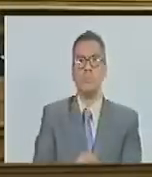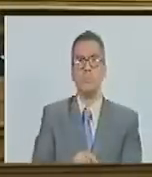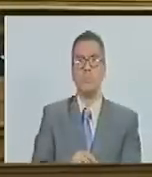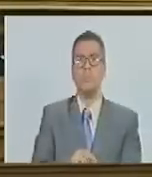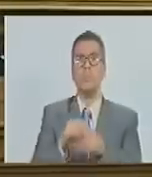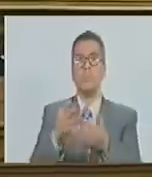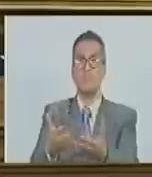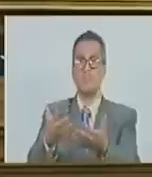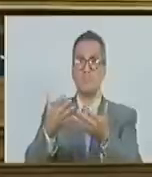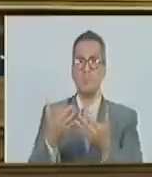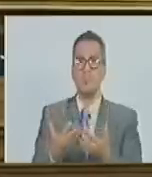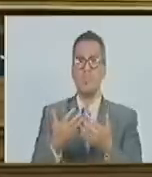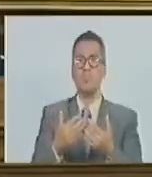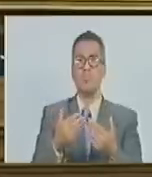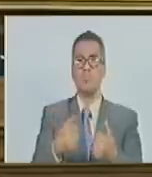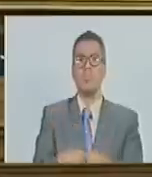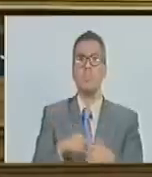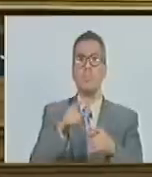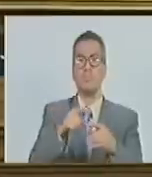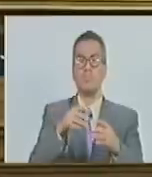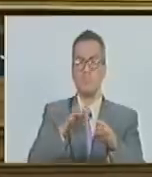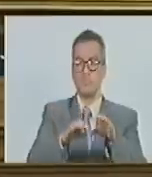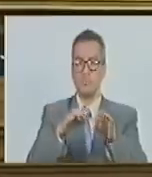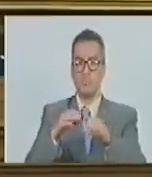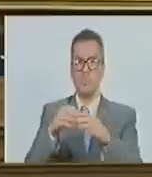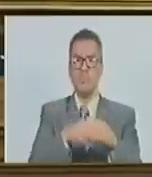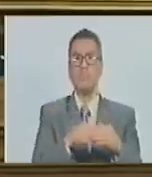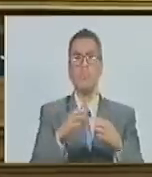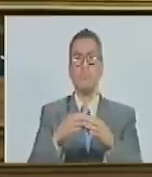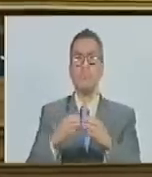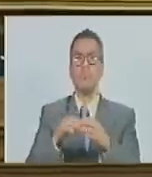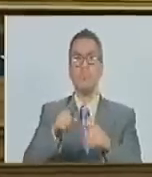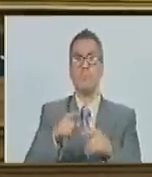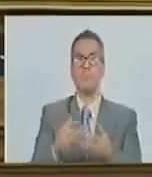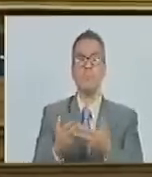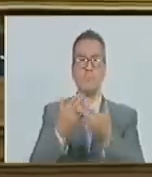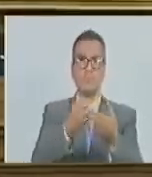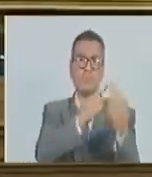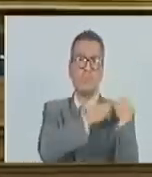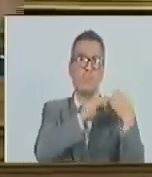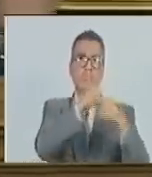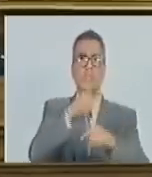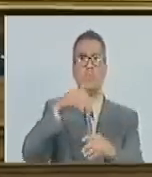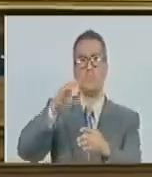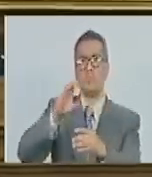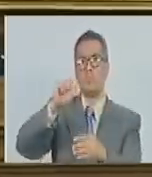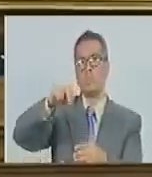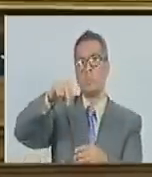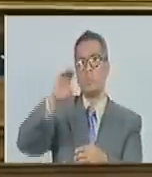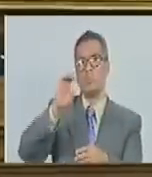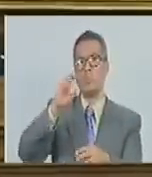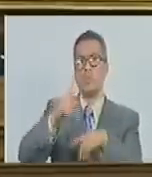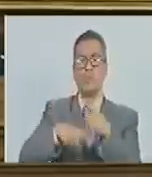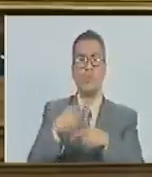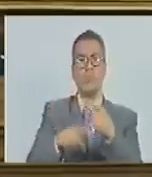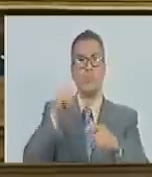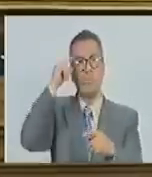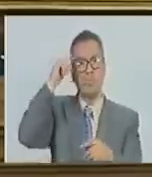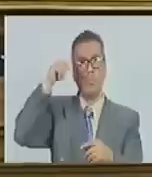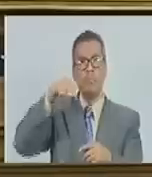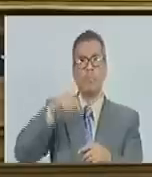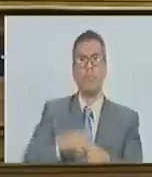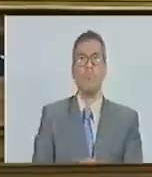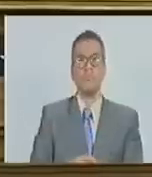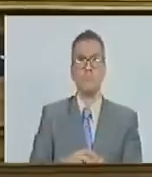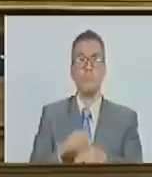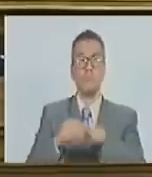quien recibe las credenciales de las candidatas y candidatos a rectores electorales. Ese es el proceso que inicia hoy.